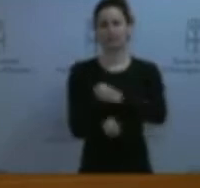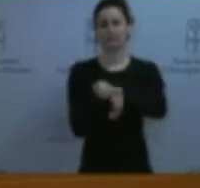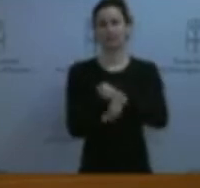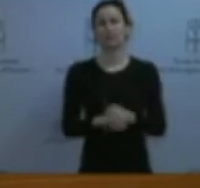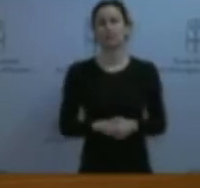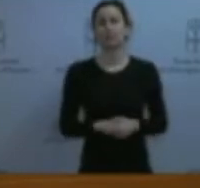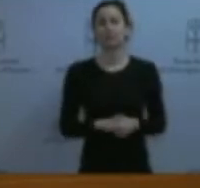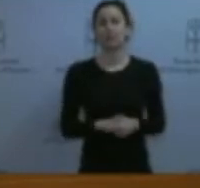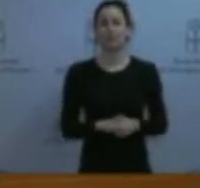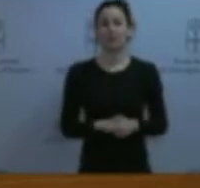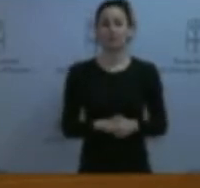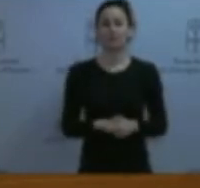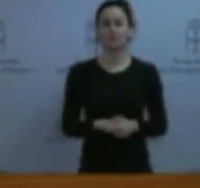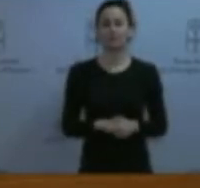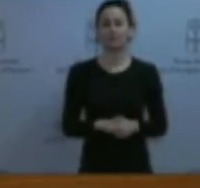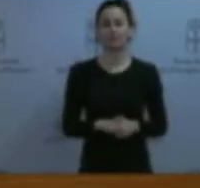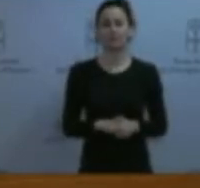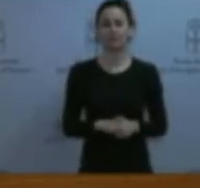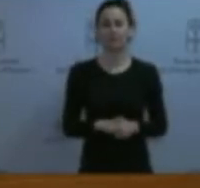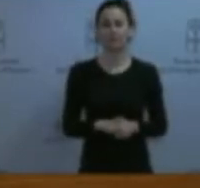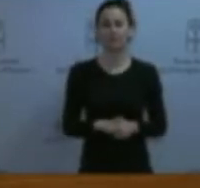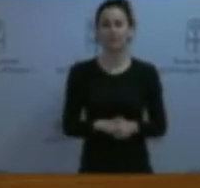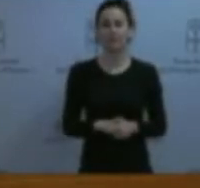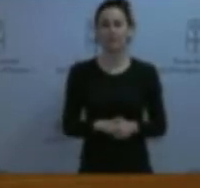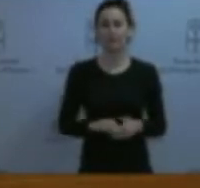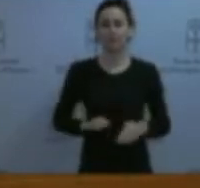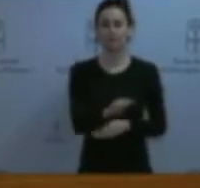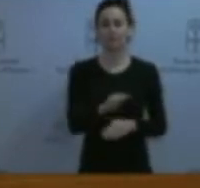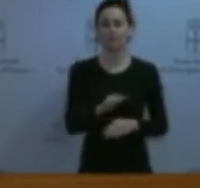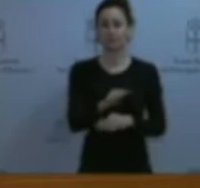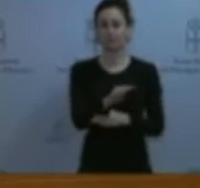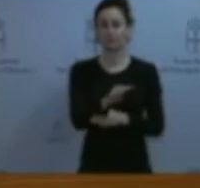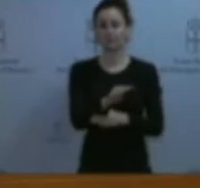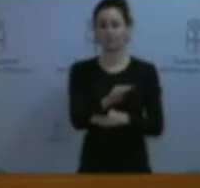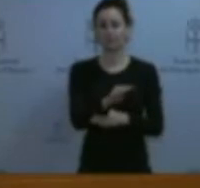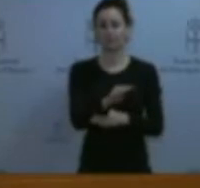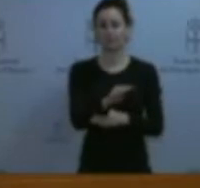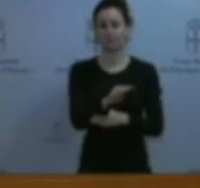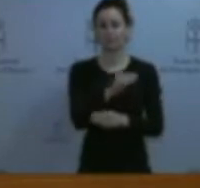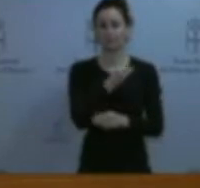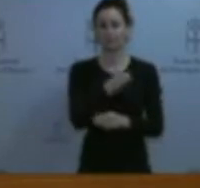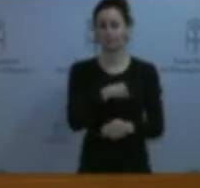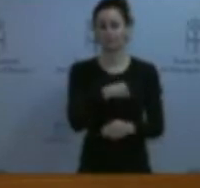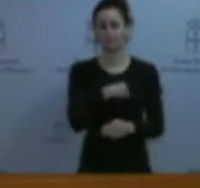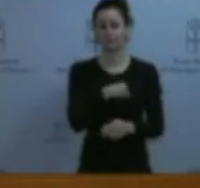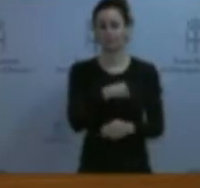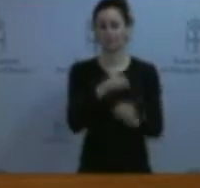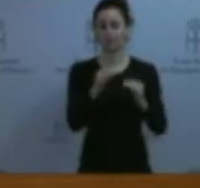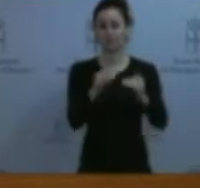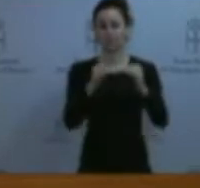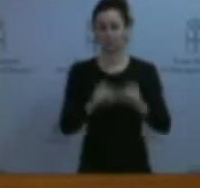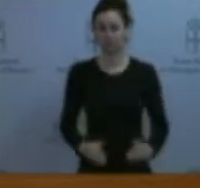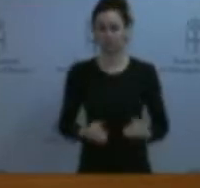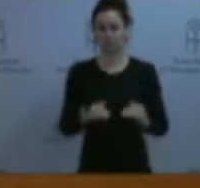No son la reducción de inversiones térmicas, entonces. Entonces, ¿qué es? ¿Por qué bajan los datos de